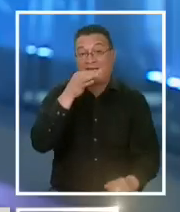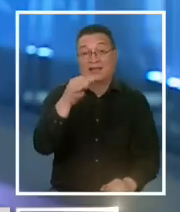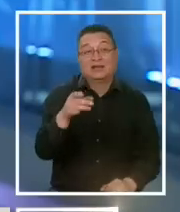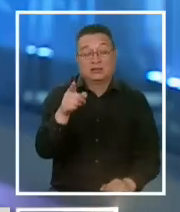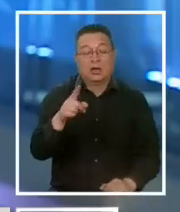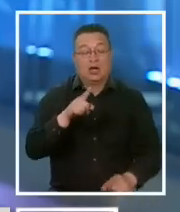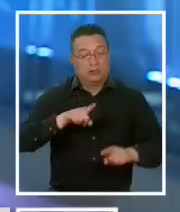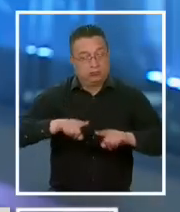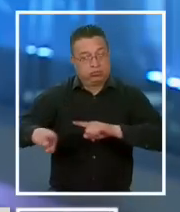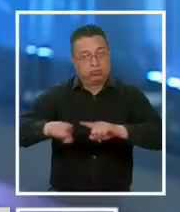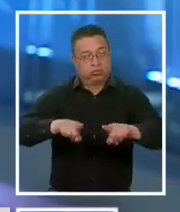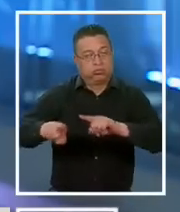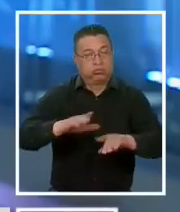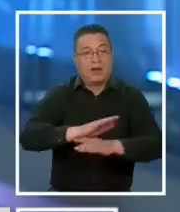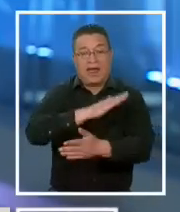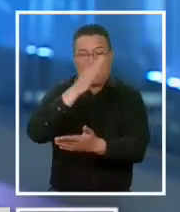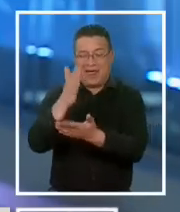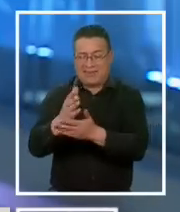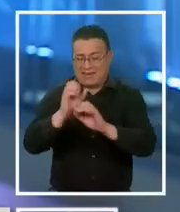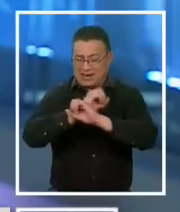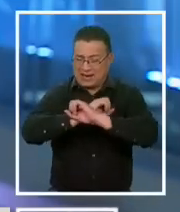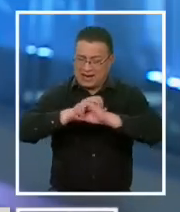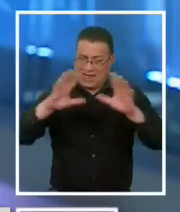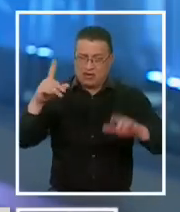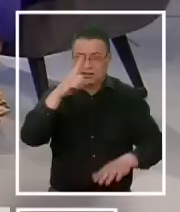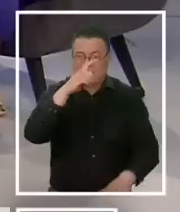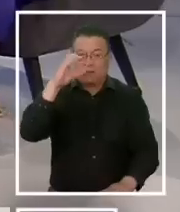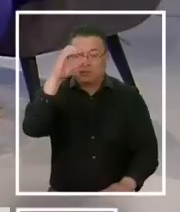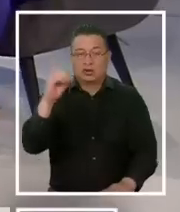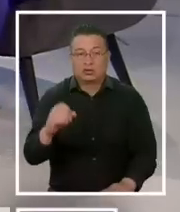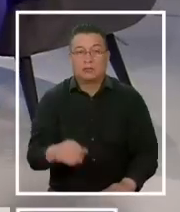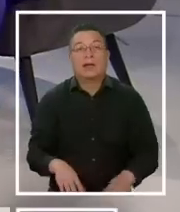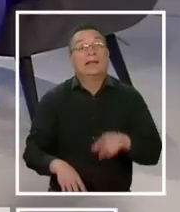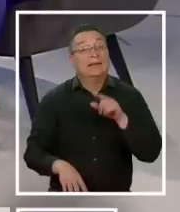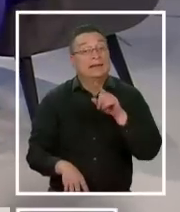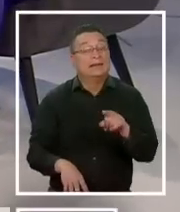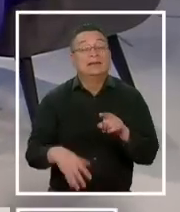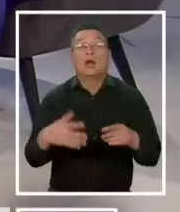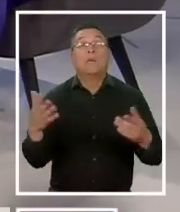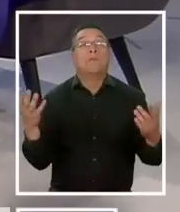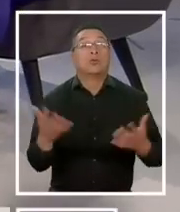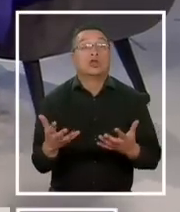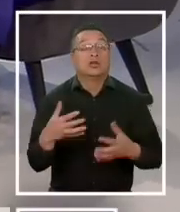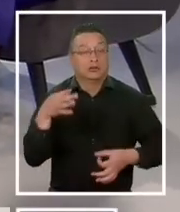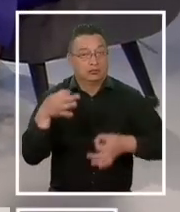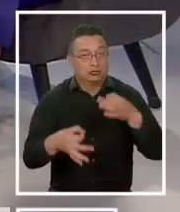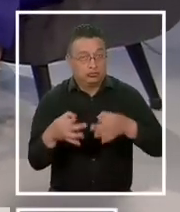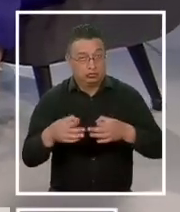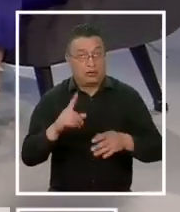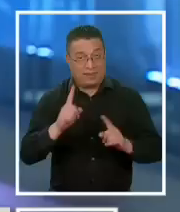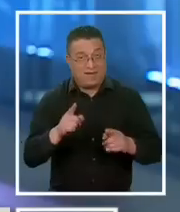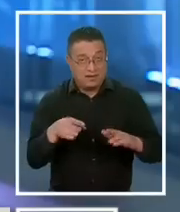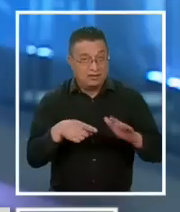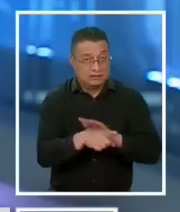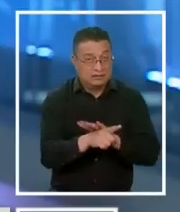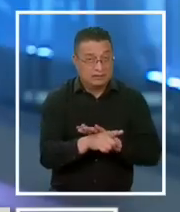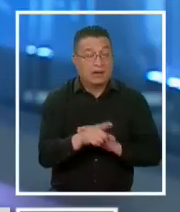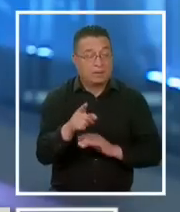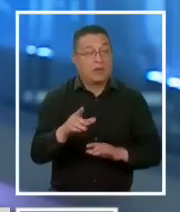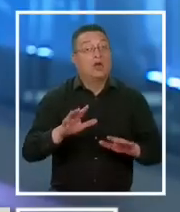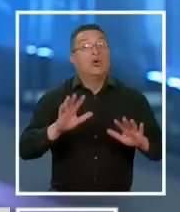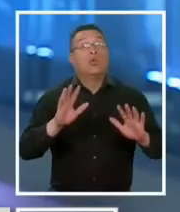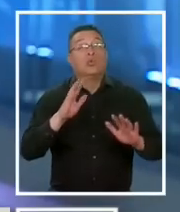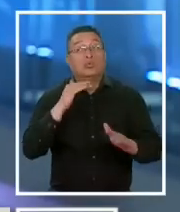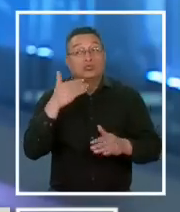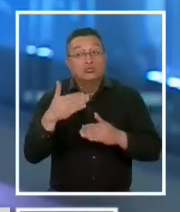realizando diligencia hasta la esclarecimiento completo de ese caso Pero eso pasa por formalizar en algún minuto judicializarlo cierto si es que en algún momento